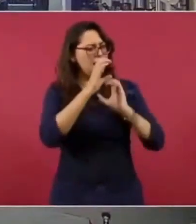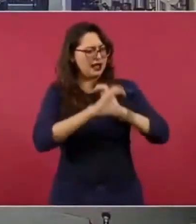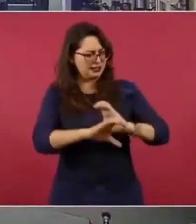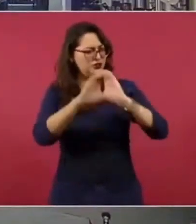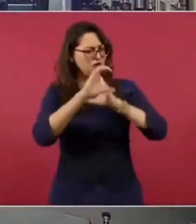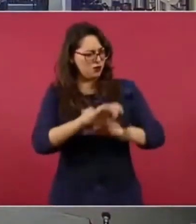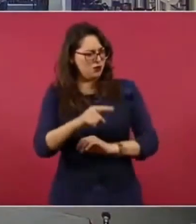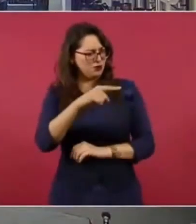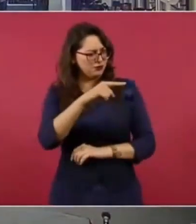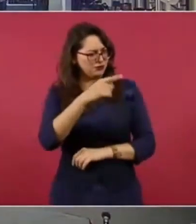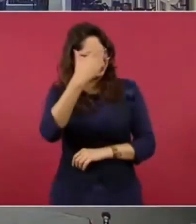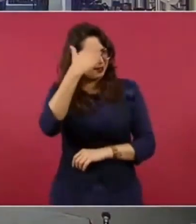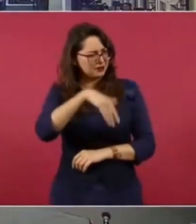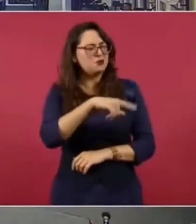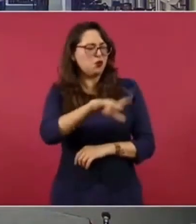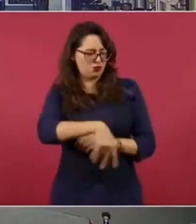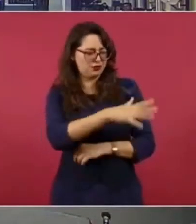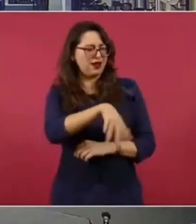¿Para?